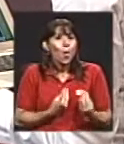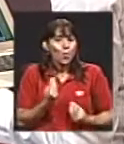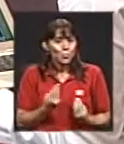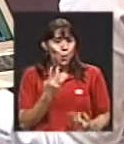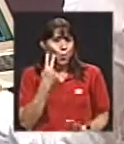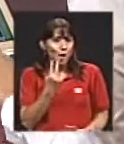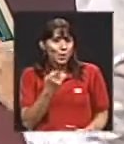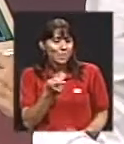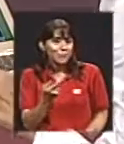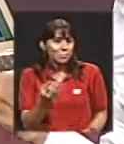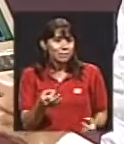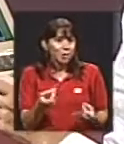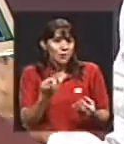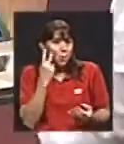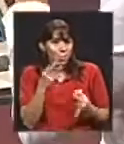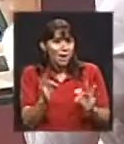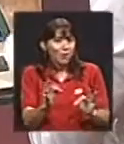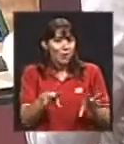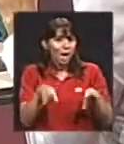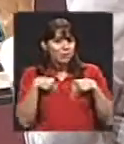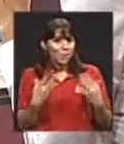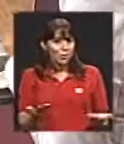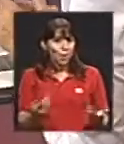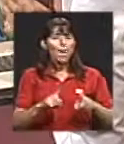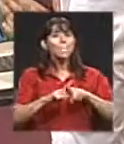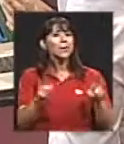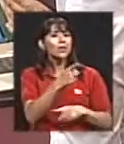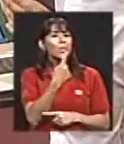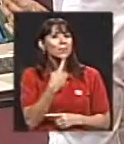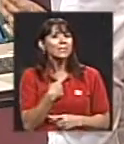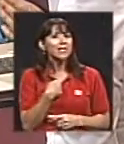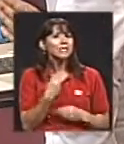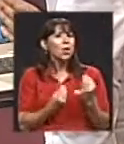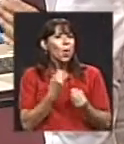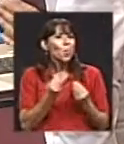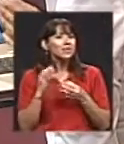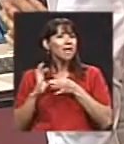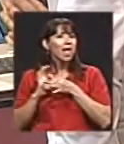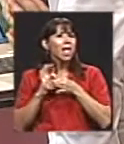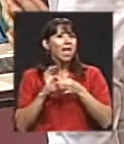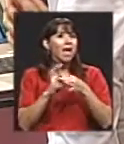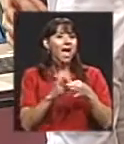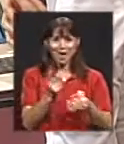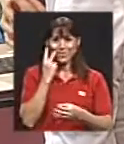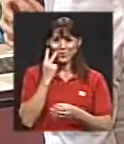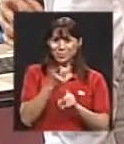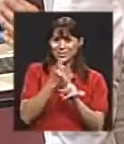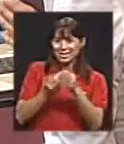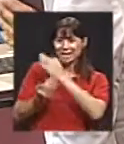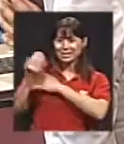estoy muy rechazado tengo que aceptarlo pero la parte que vos me decías cómo es que liga en bueno es que hacia atrás viene un